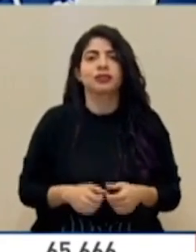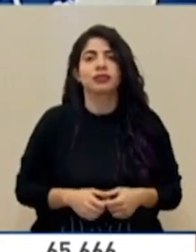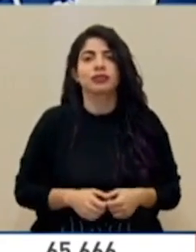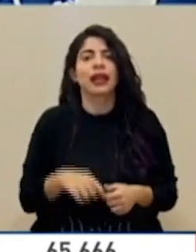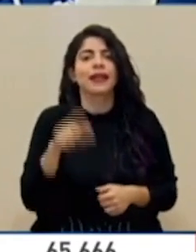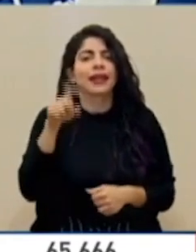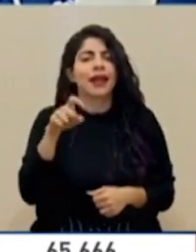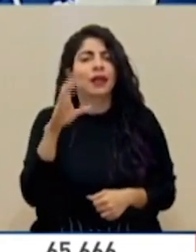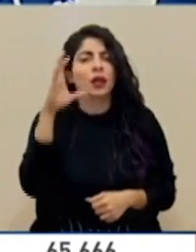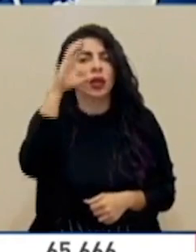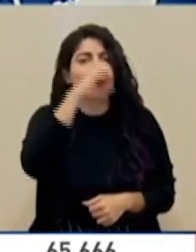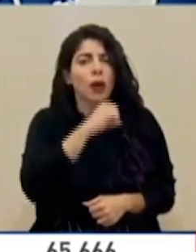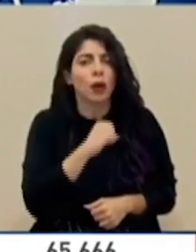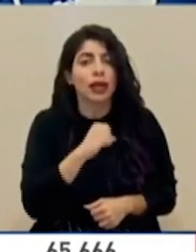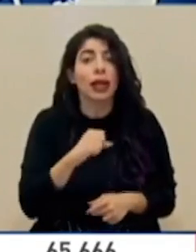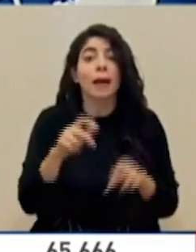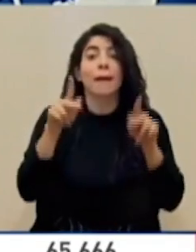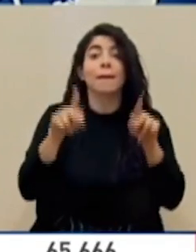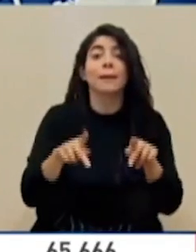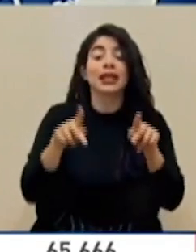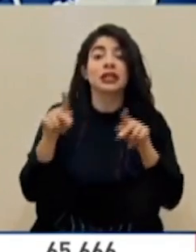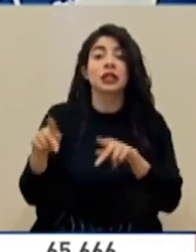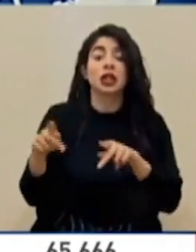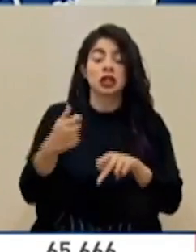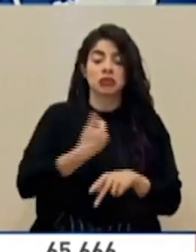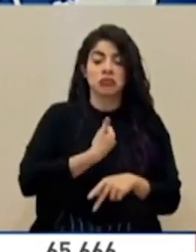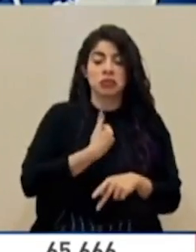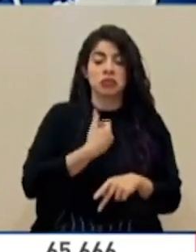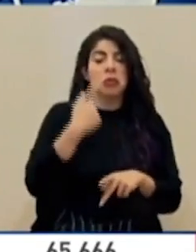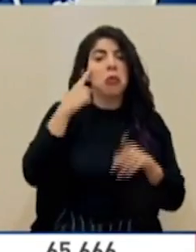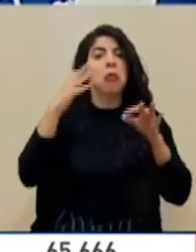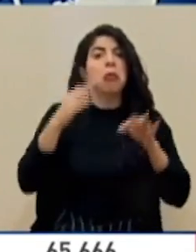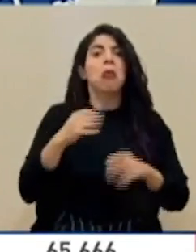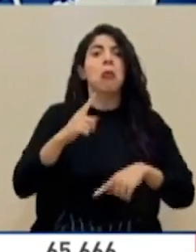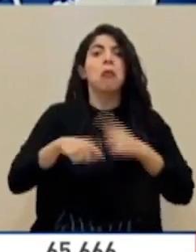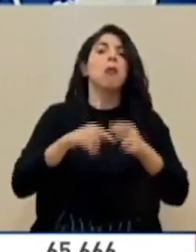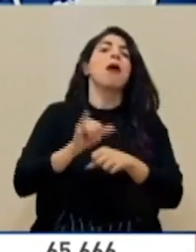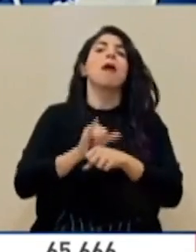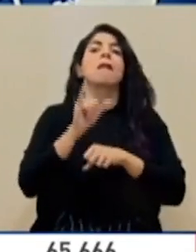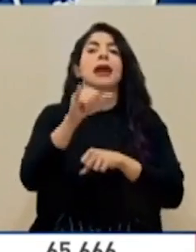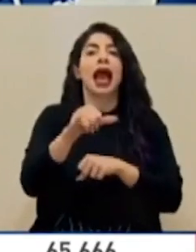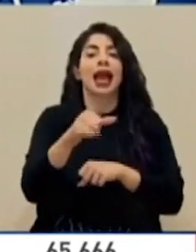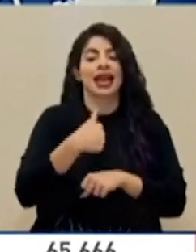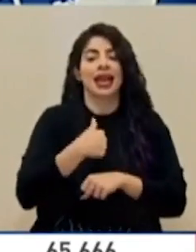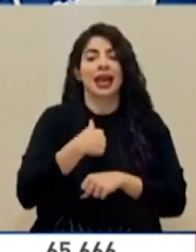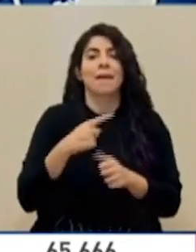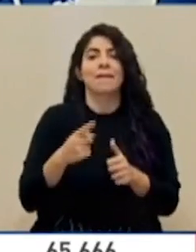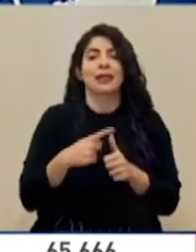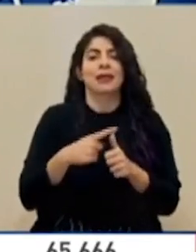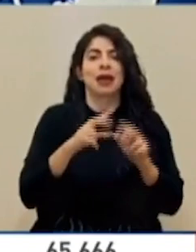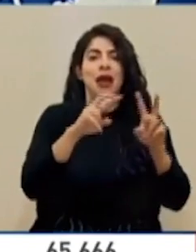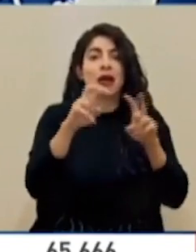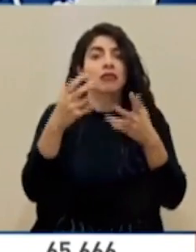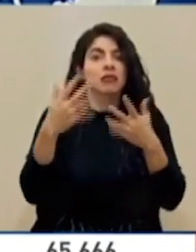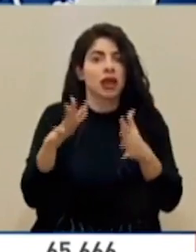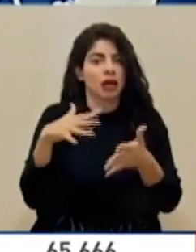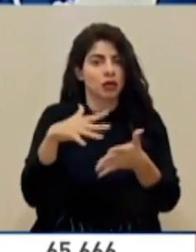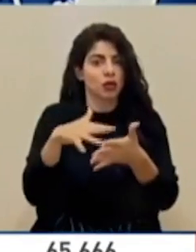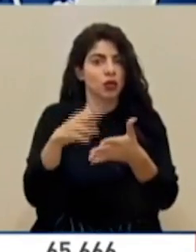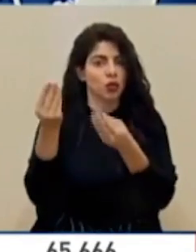Hay que tomar en cuenta que las personas que toman la decisión de viaje son personas que verifican, y esto confirmado por